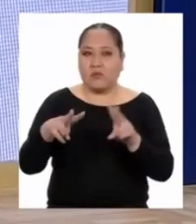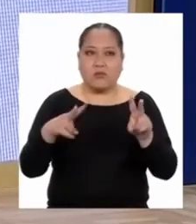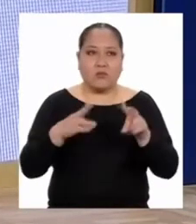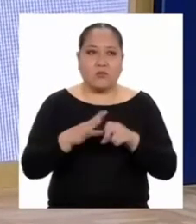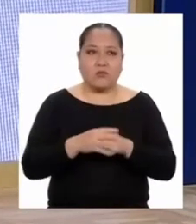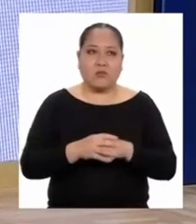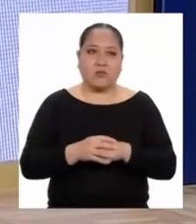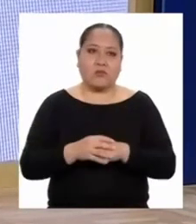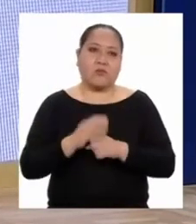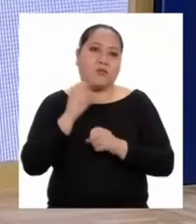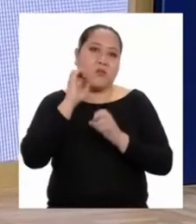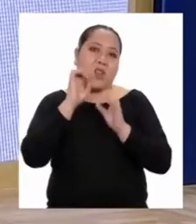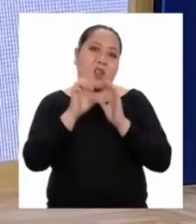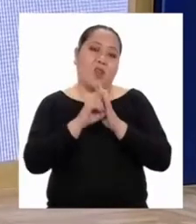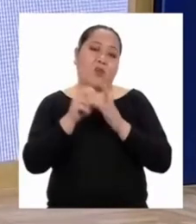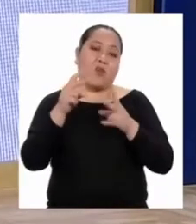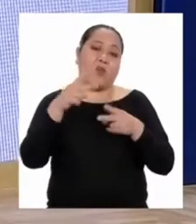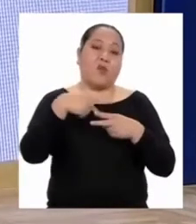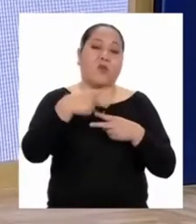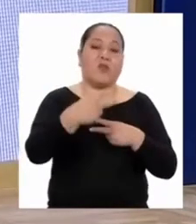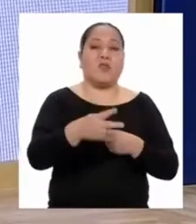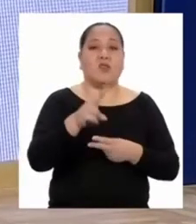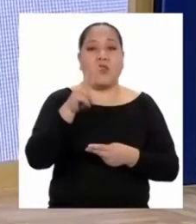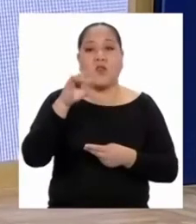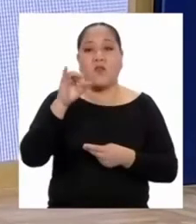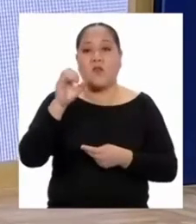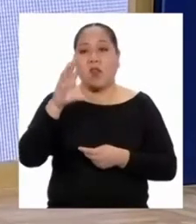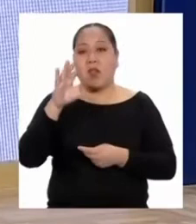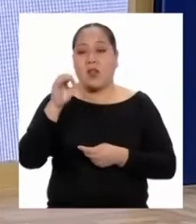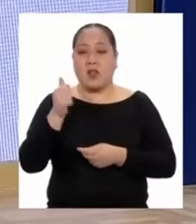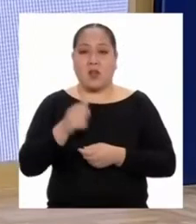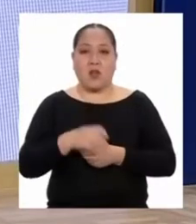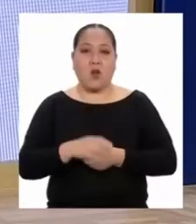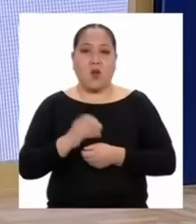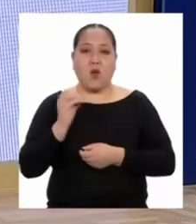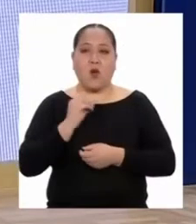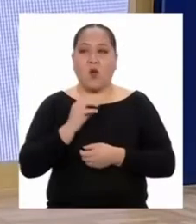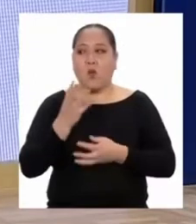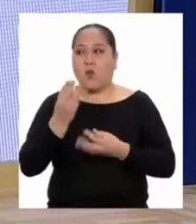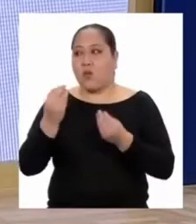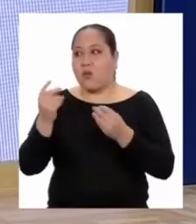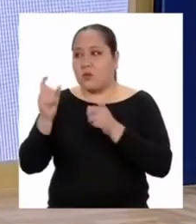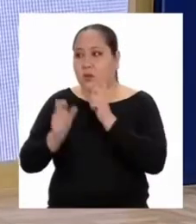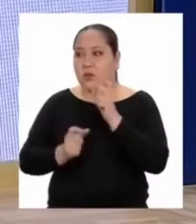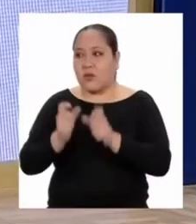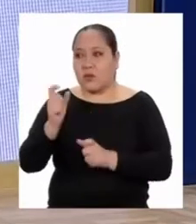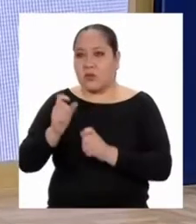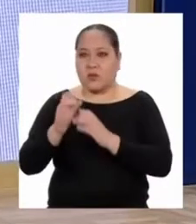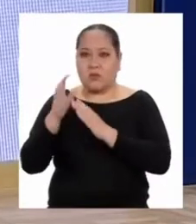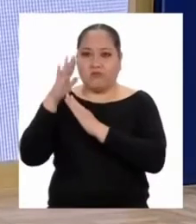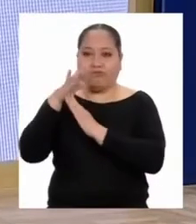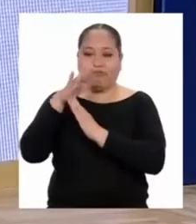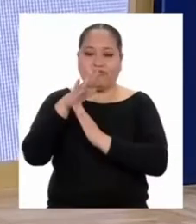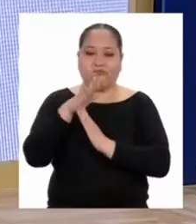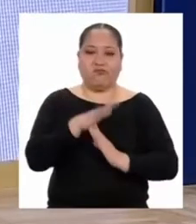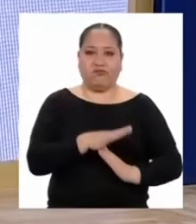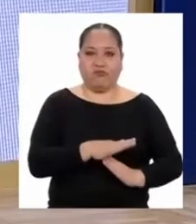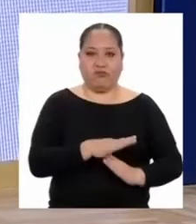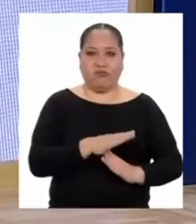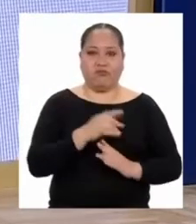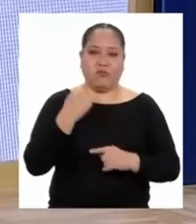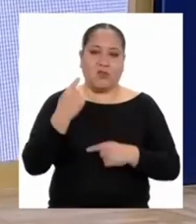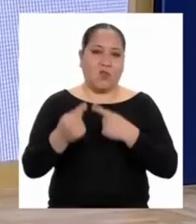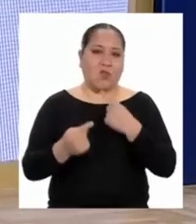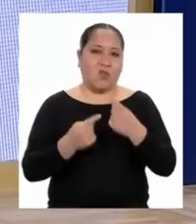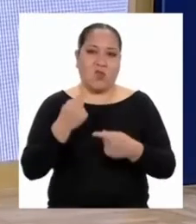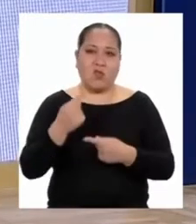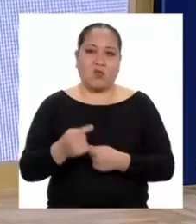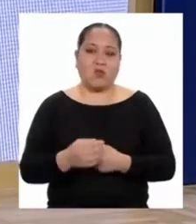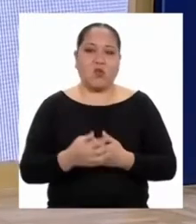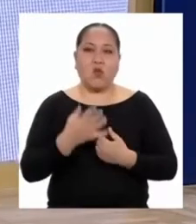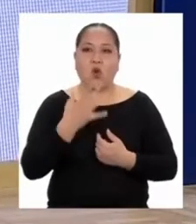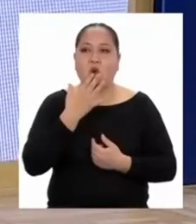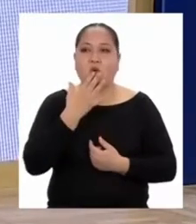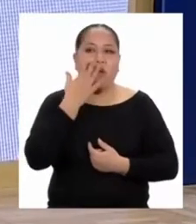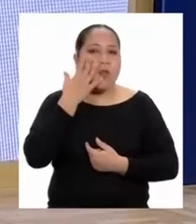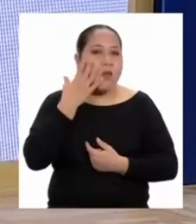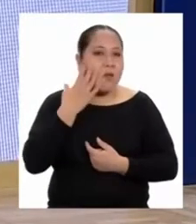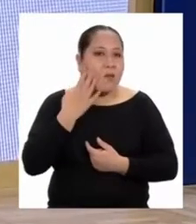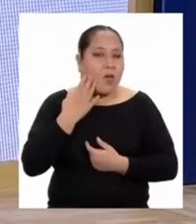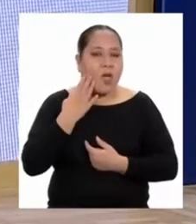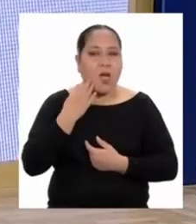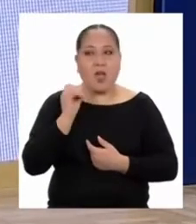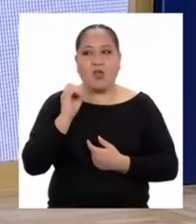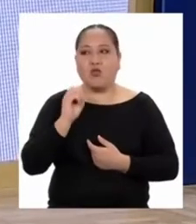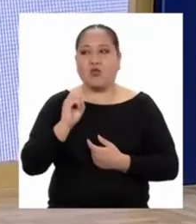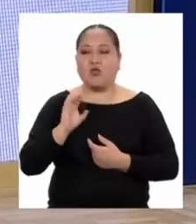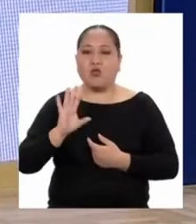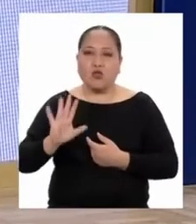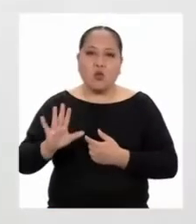que pasaron los vecinos Vilca, o lo que sucede con muchas personas que son discriminadas día a día por su color de piel,